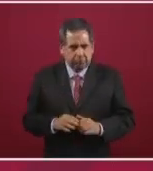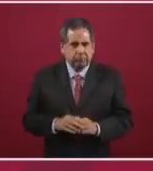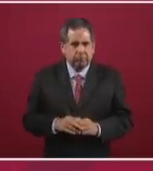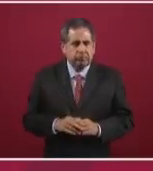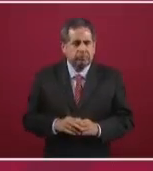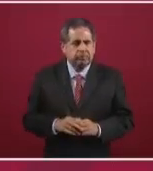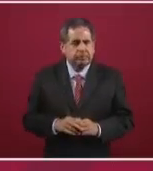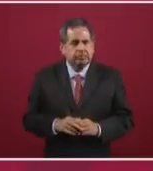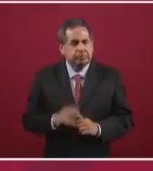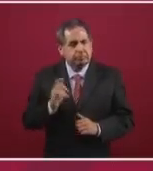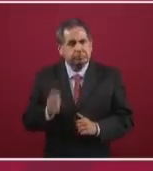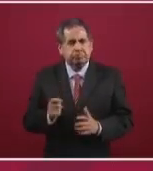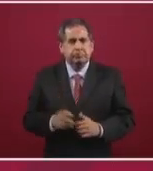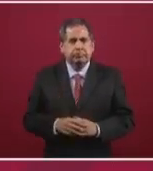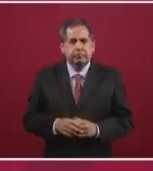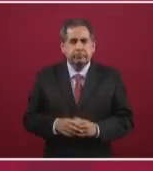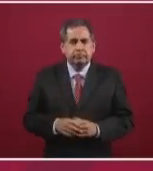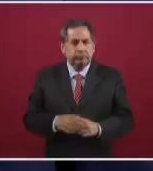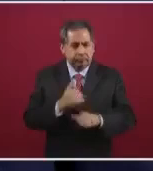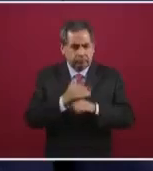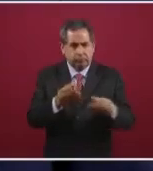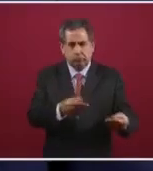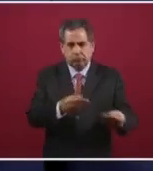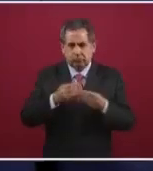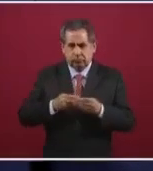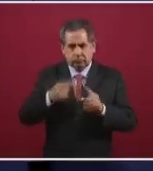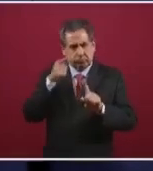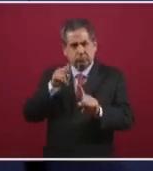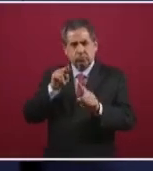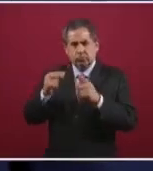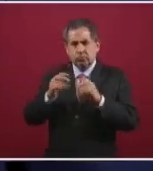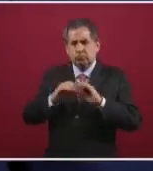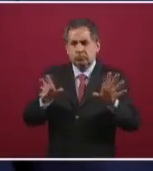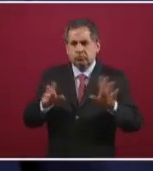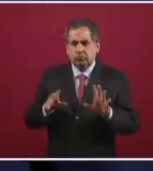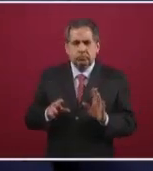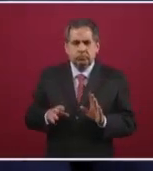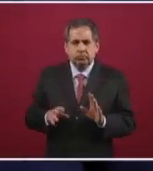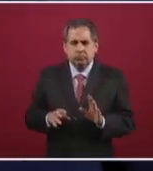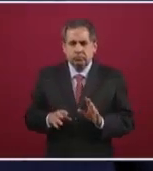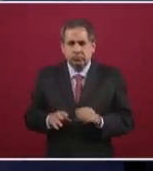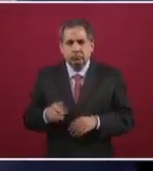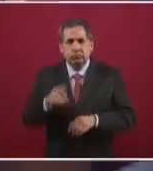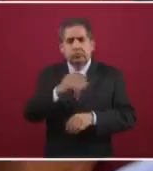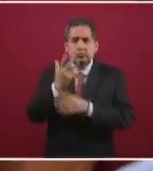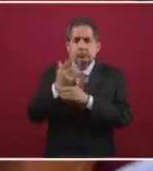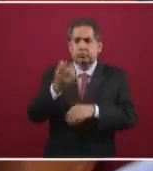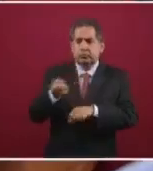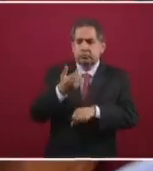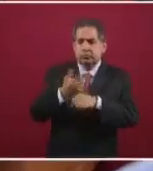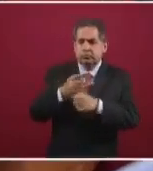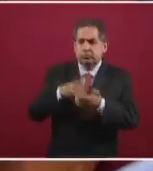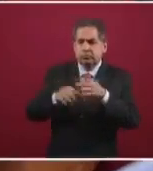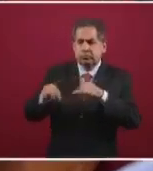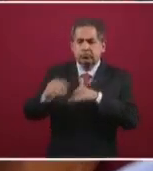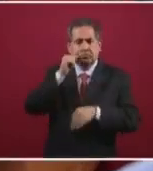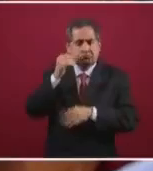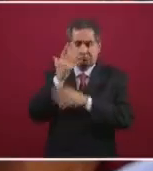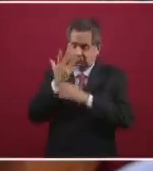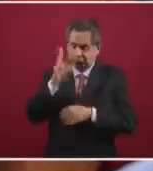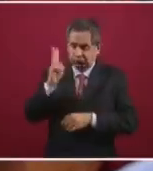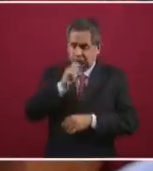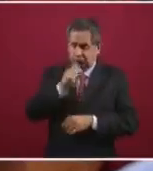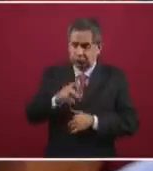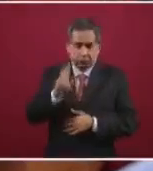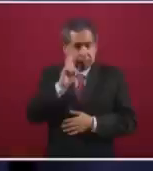hay que informar con objetividad para no manchar. ¿Lo confirma la secretaria del Trabajo ayer, presidente?